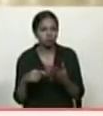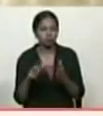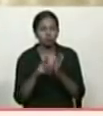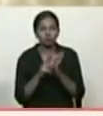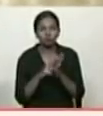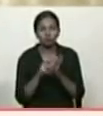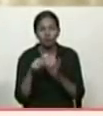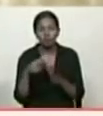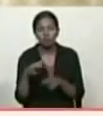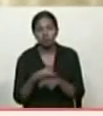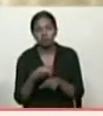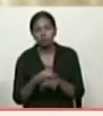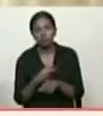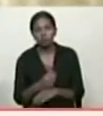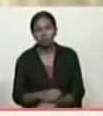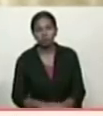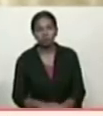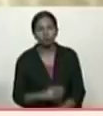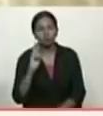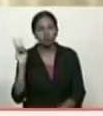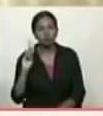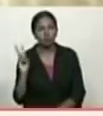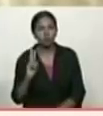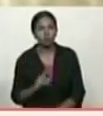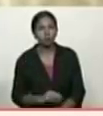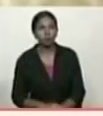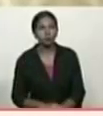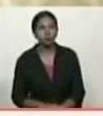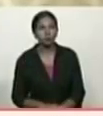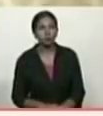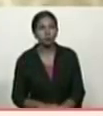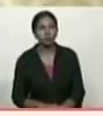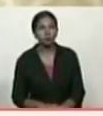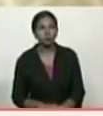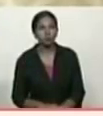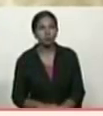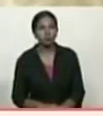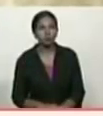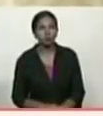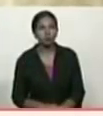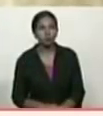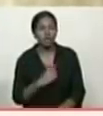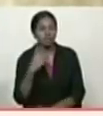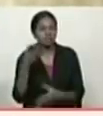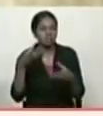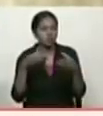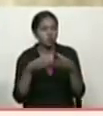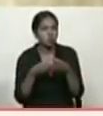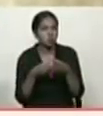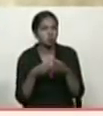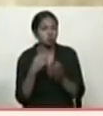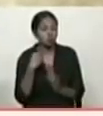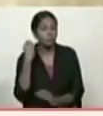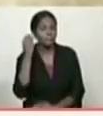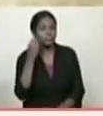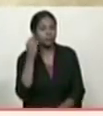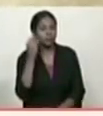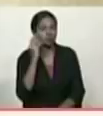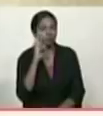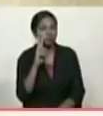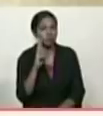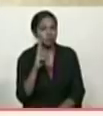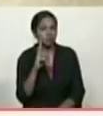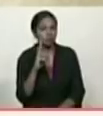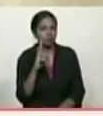gobierno venezolano. Y sobre el tema este de la reunión, aquella o esta, creo que, fíjense que el tema de la